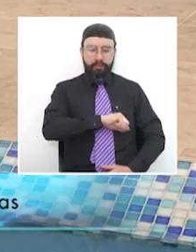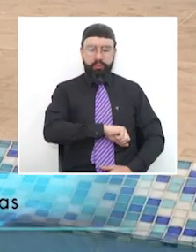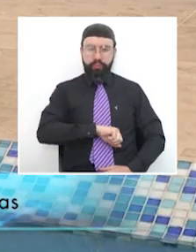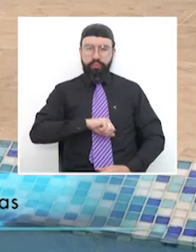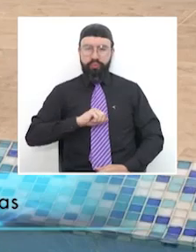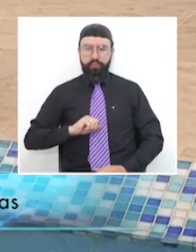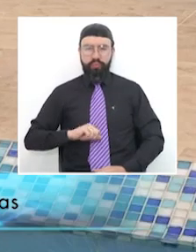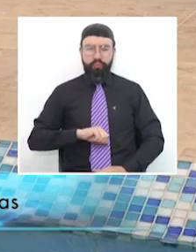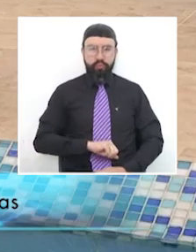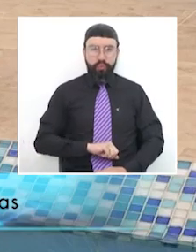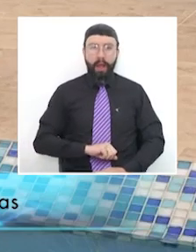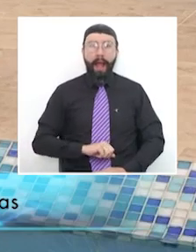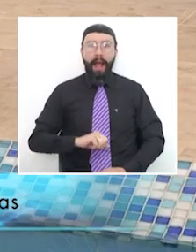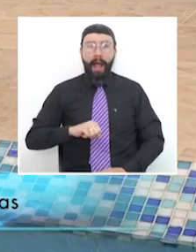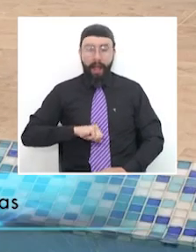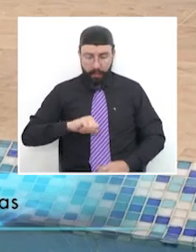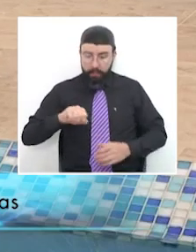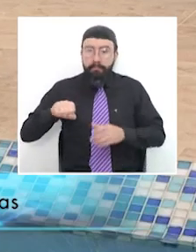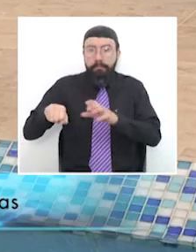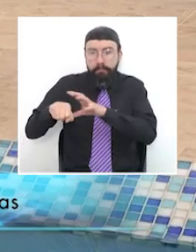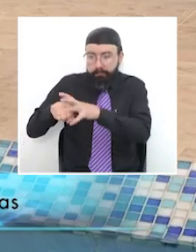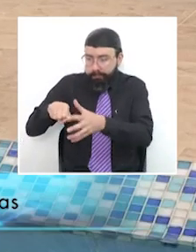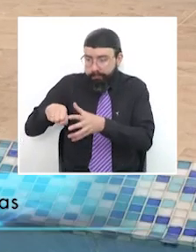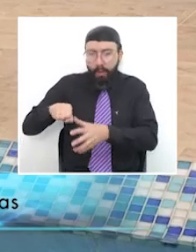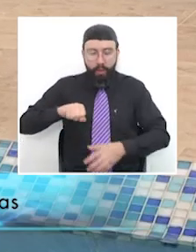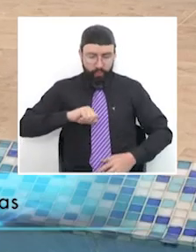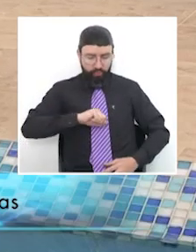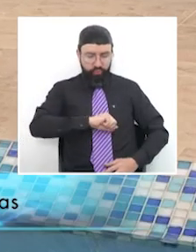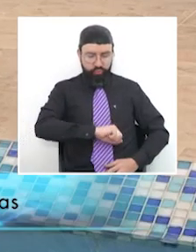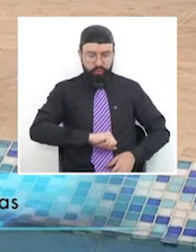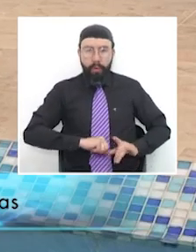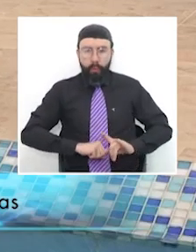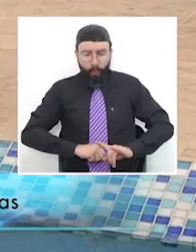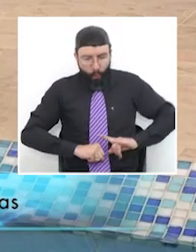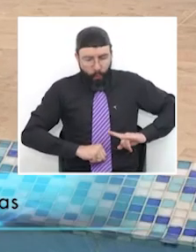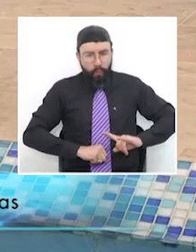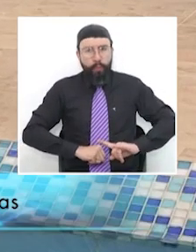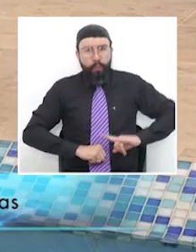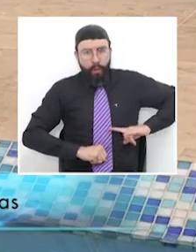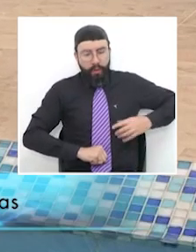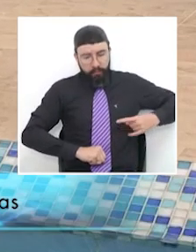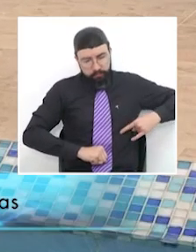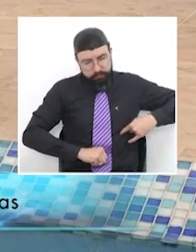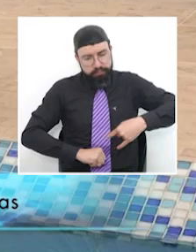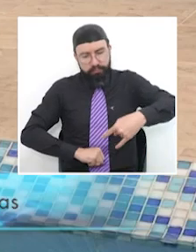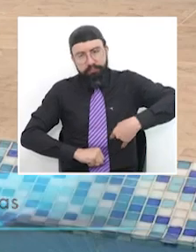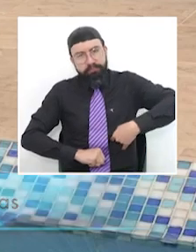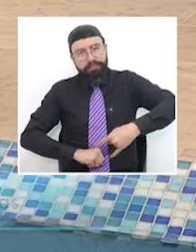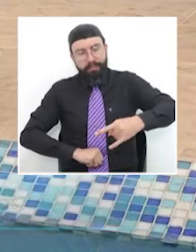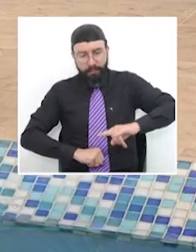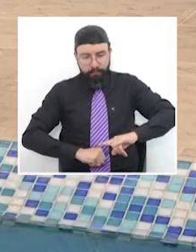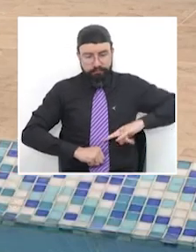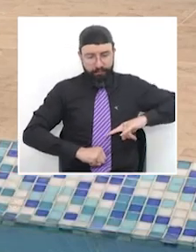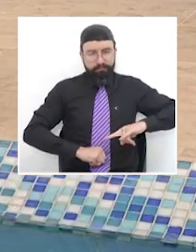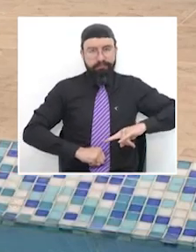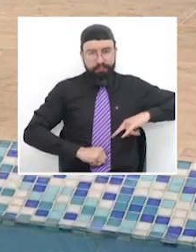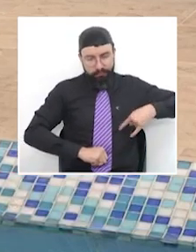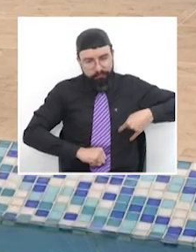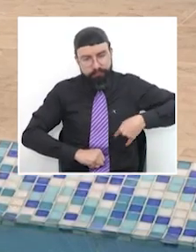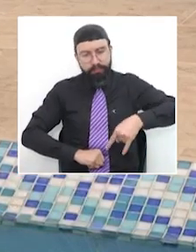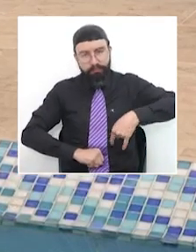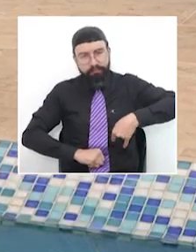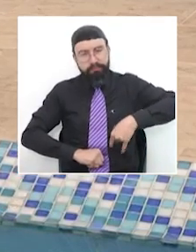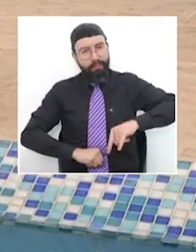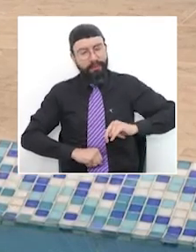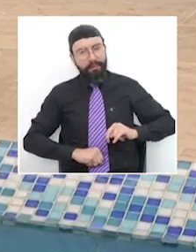las ondas que emite el ecógrafo, que son, como el nombre lo dice, ultrasonografía es